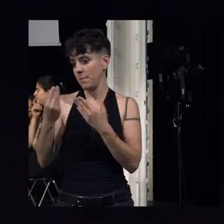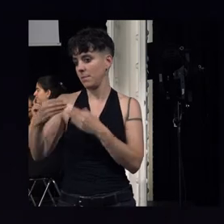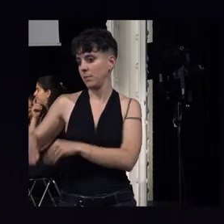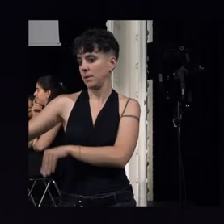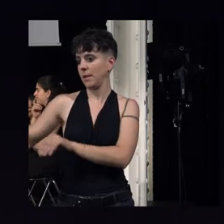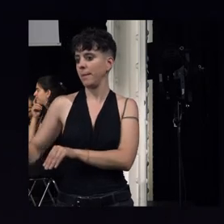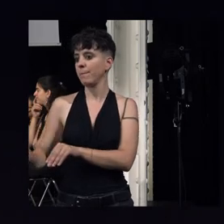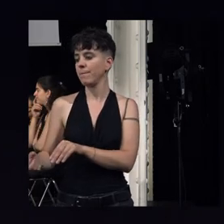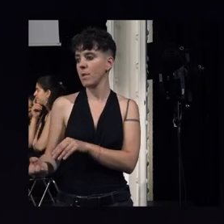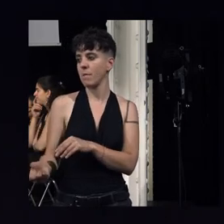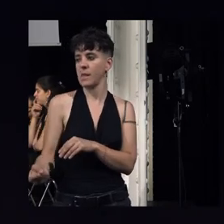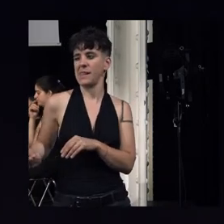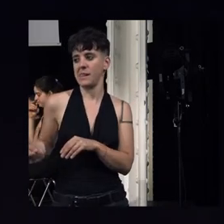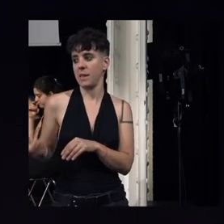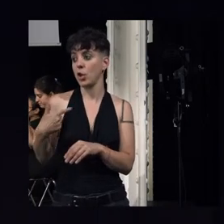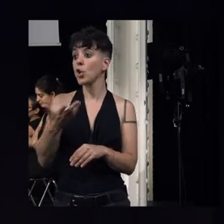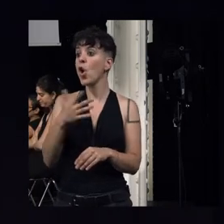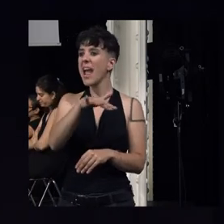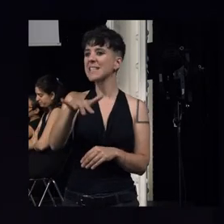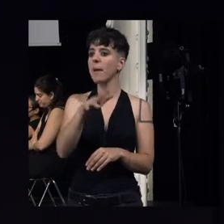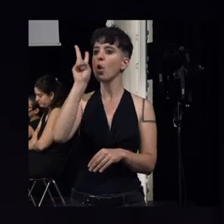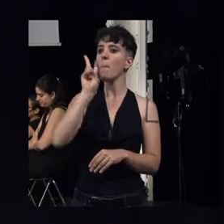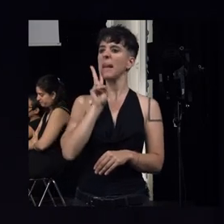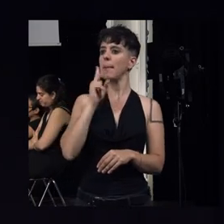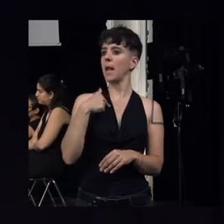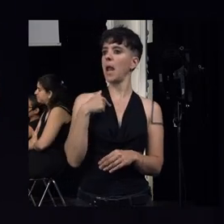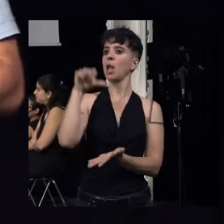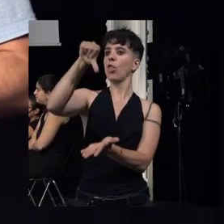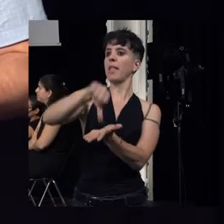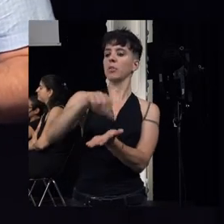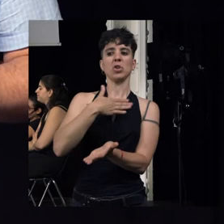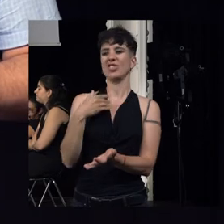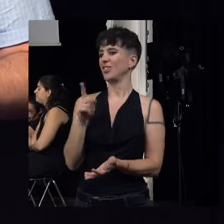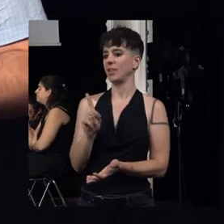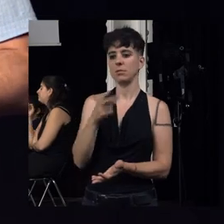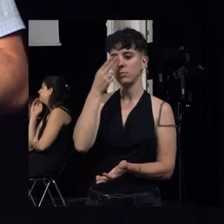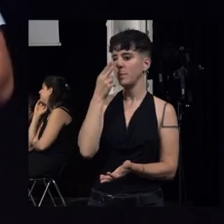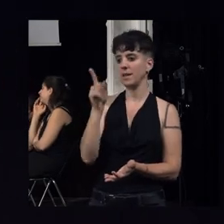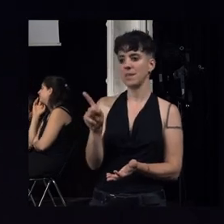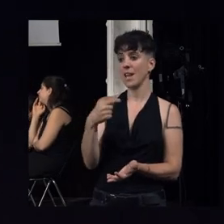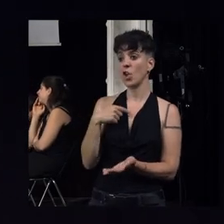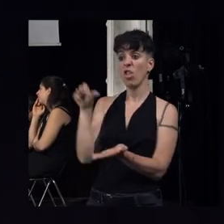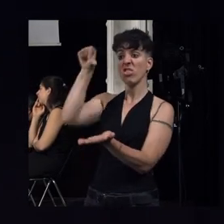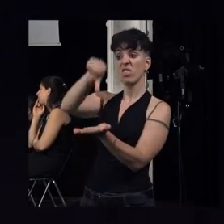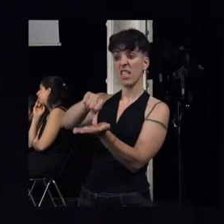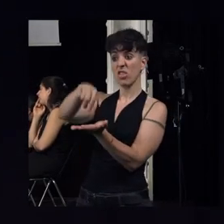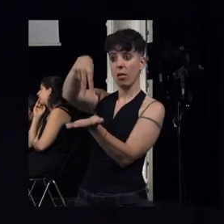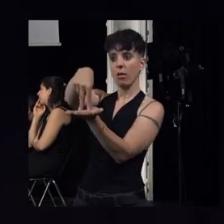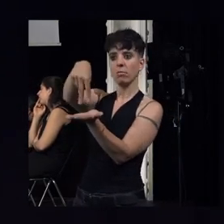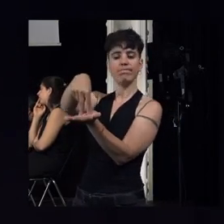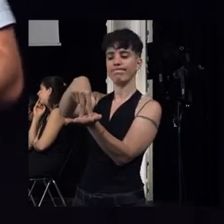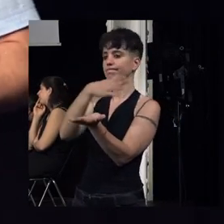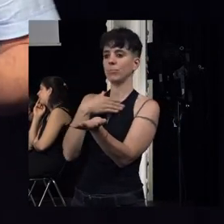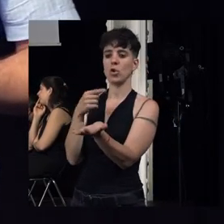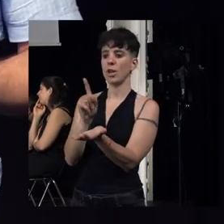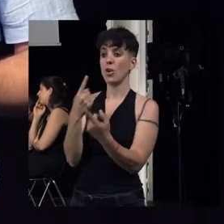yo no quiero un espacio de privilegio. Yo no quiero estar en el centro. Y no quiero estar en el centro porque